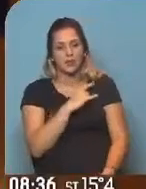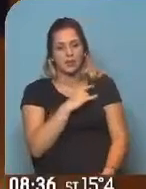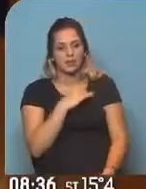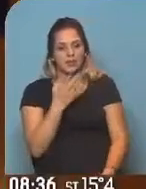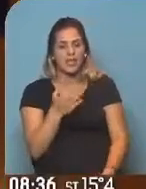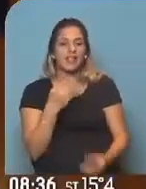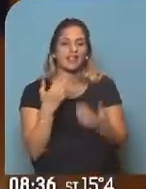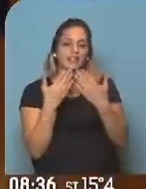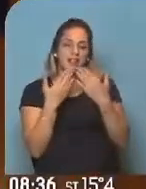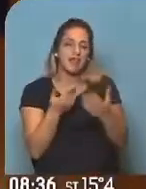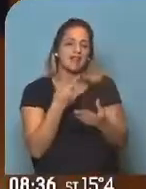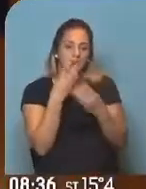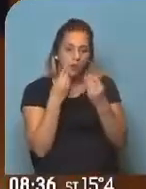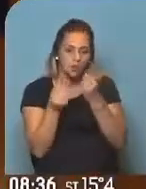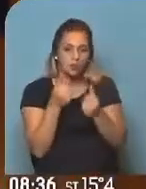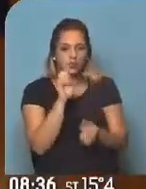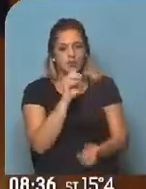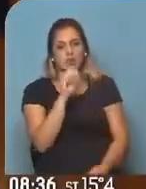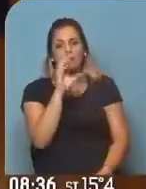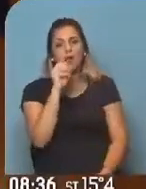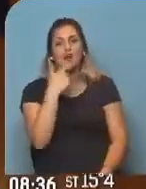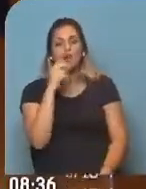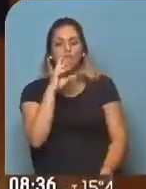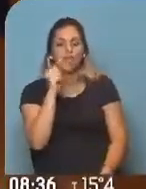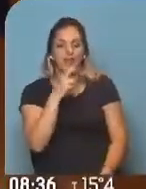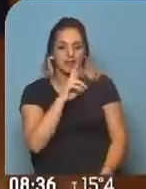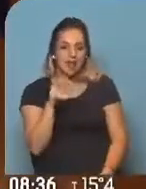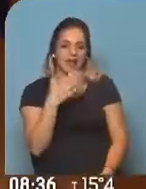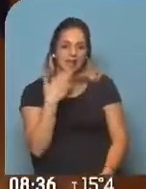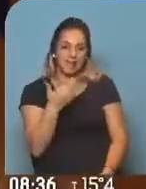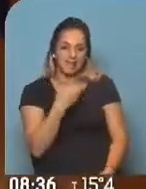fue a buscar un placer para medicar y muchas gracias por tus entidades por favor